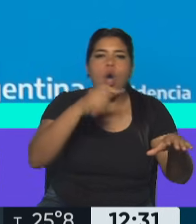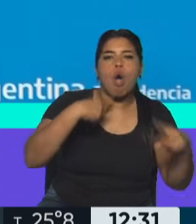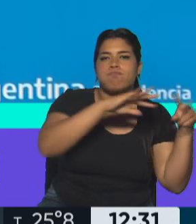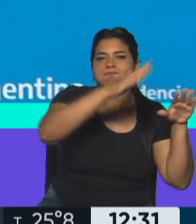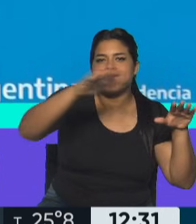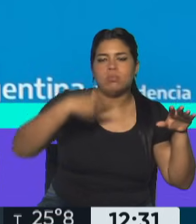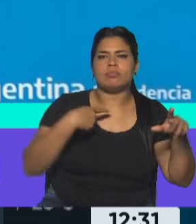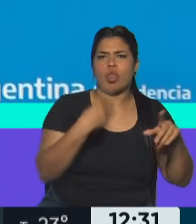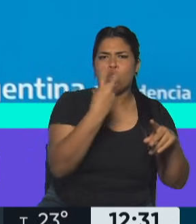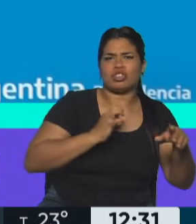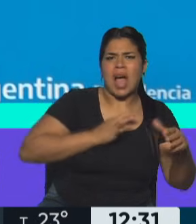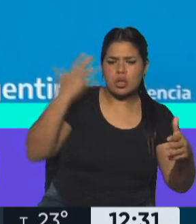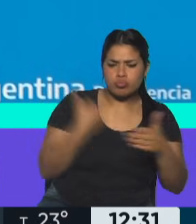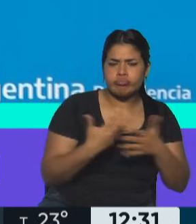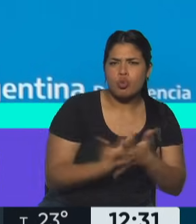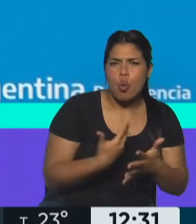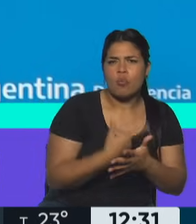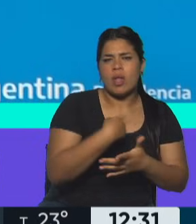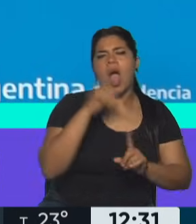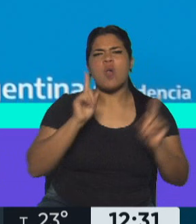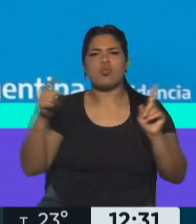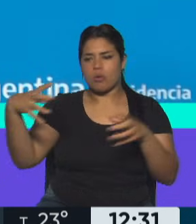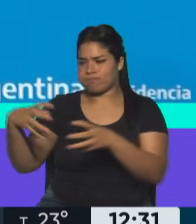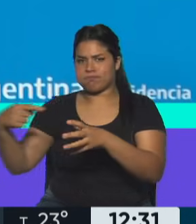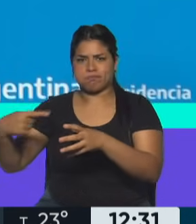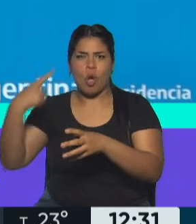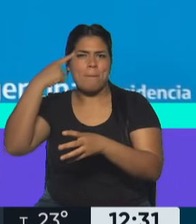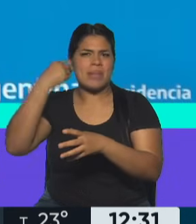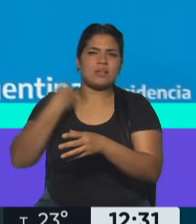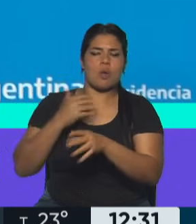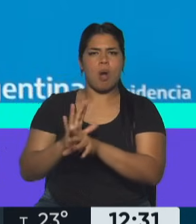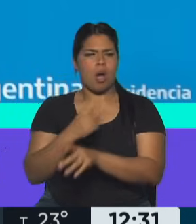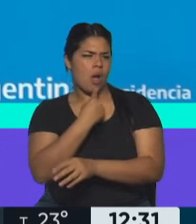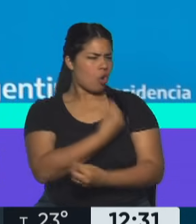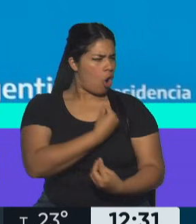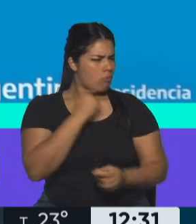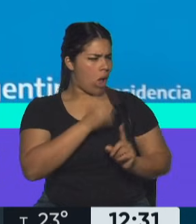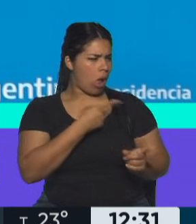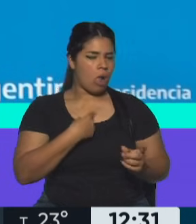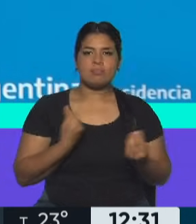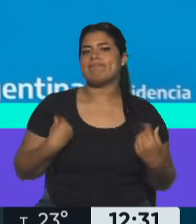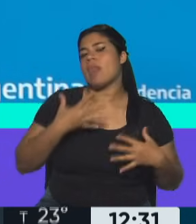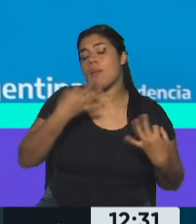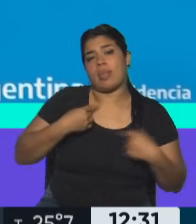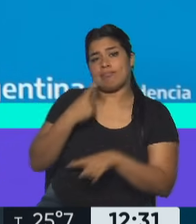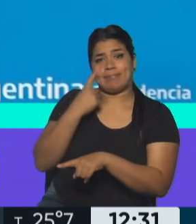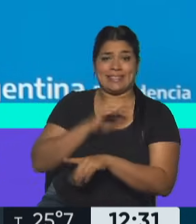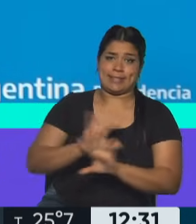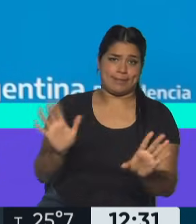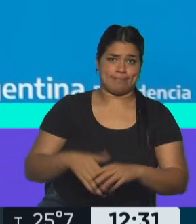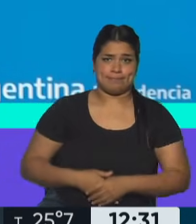estos 2 años, y que alguien pueda cuestionar esa medida, la verdad es que nos resulta más triste que una crítica, ¿no? Gracias,